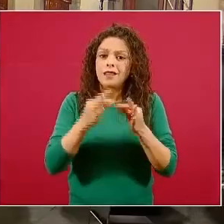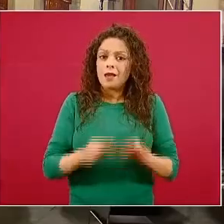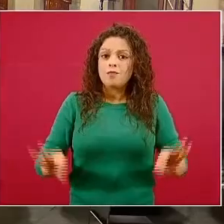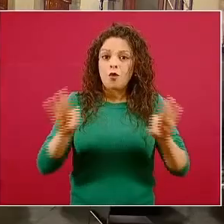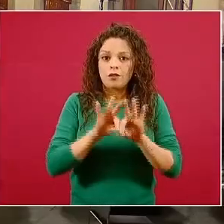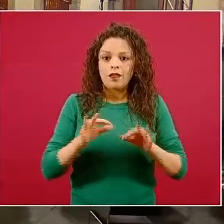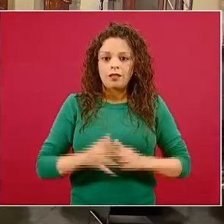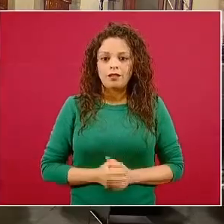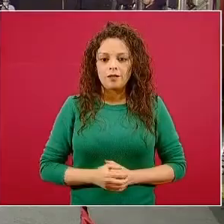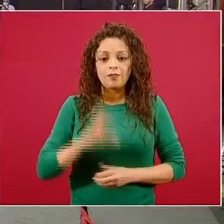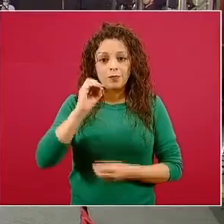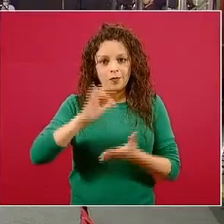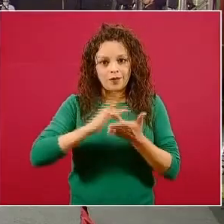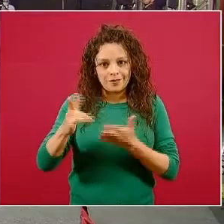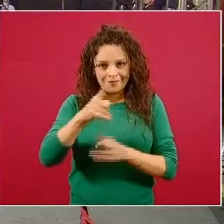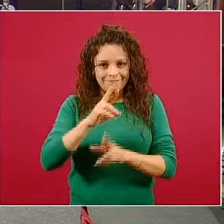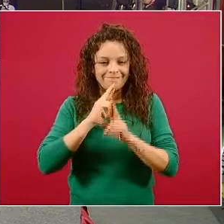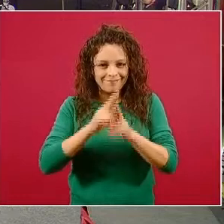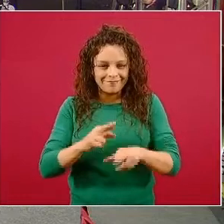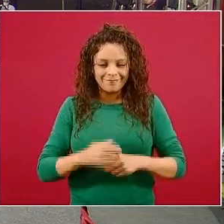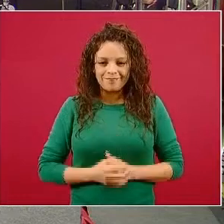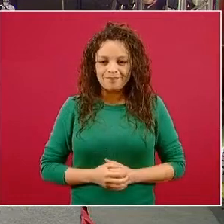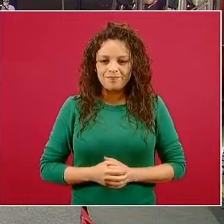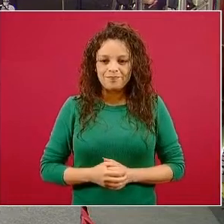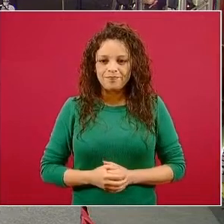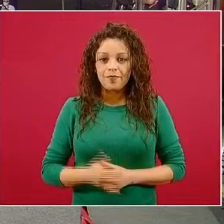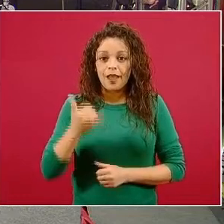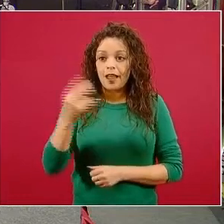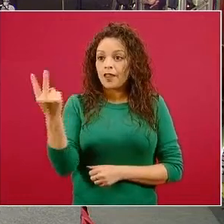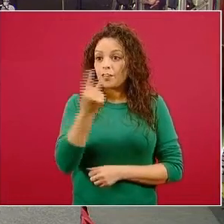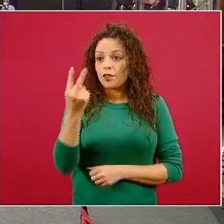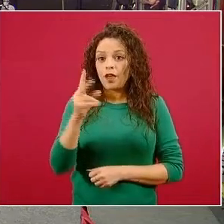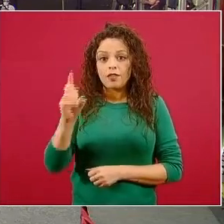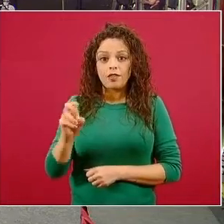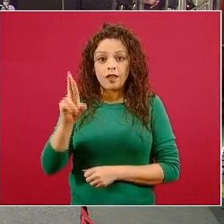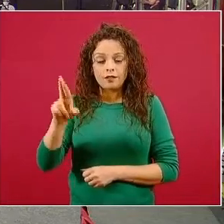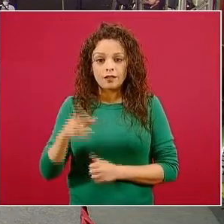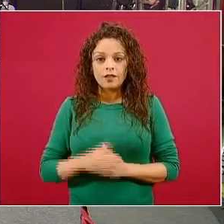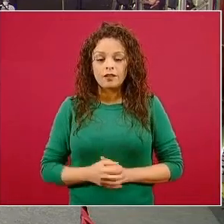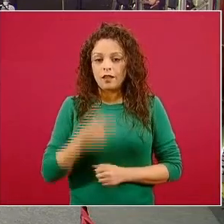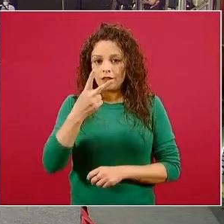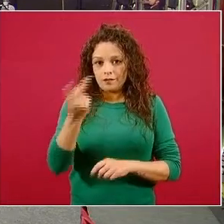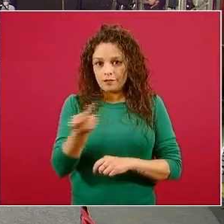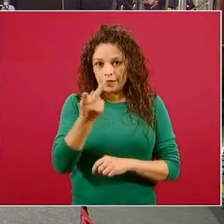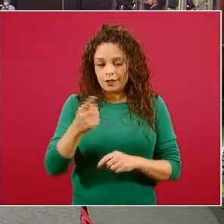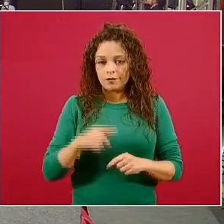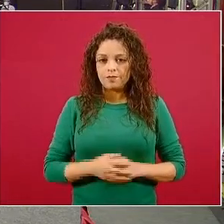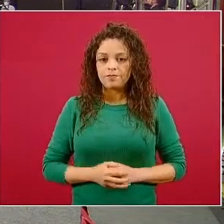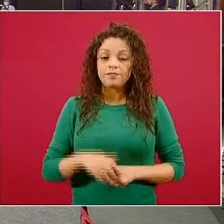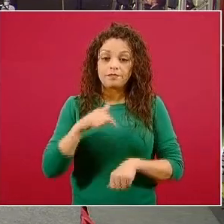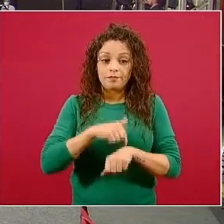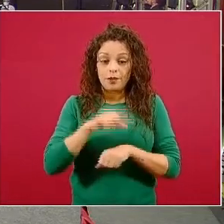tu respuesta. Y para los doctores, una pregunta más. Nos queda medio minuto nada más. Sí,